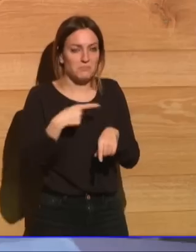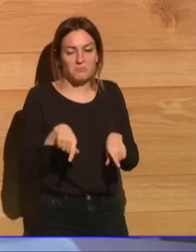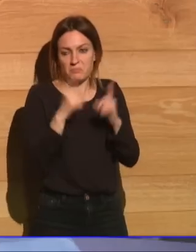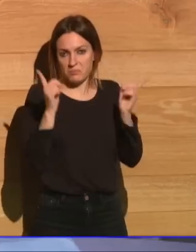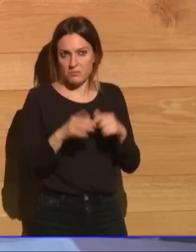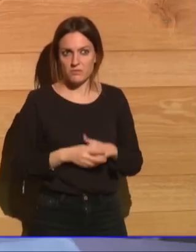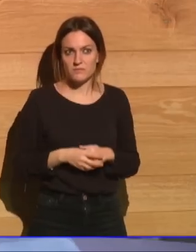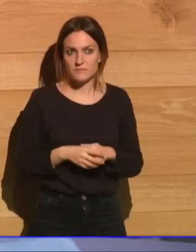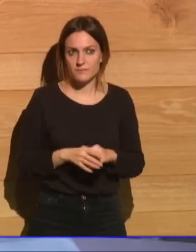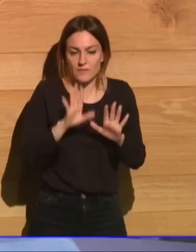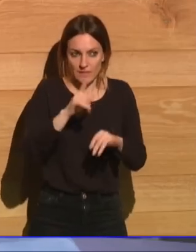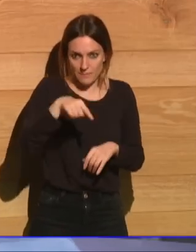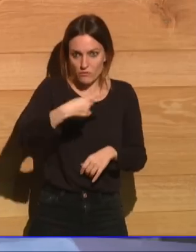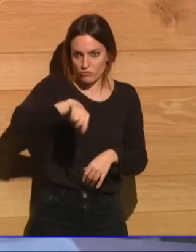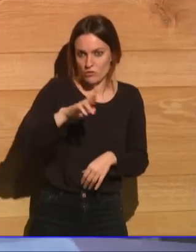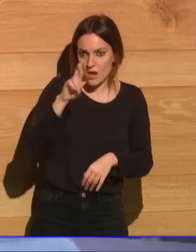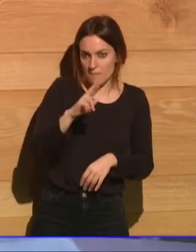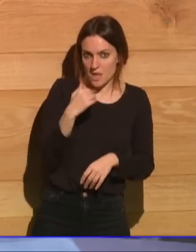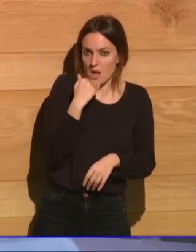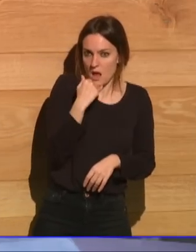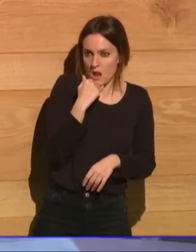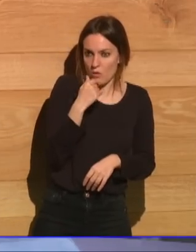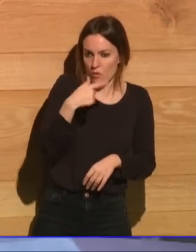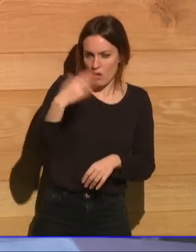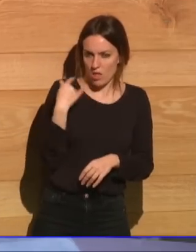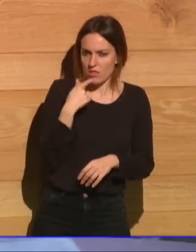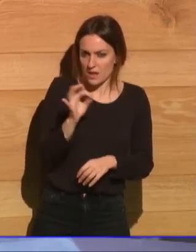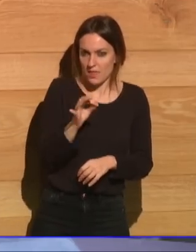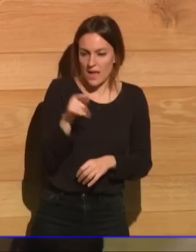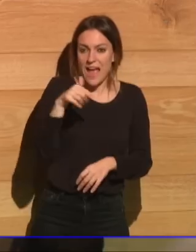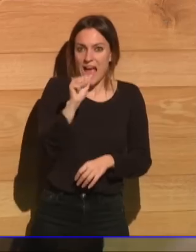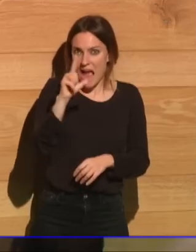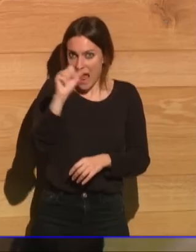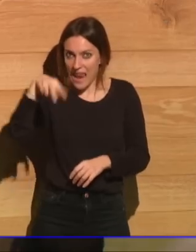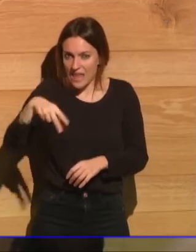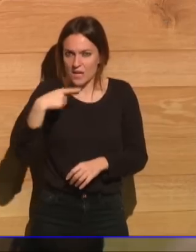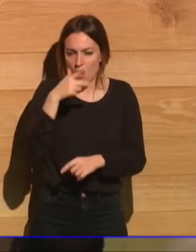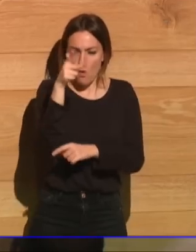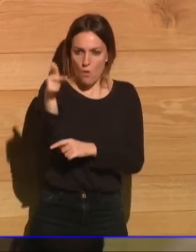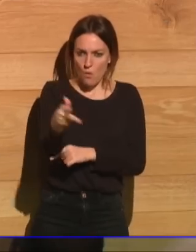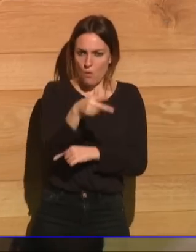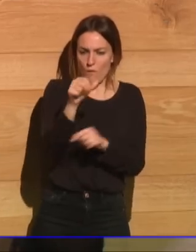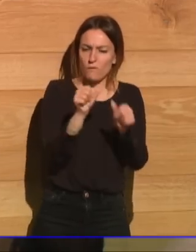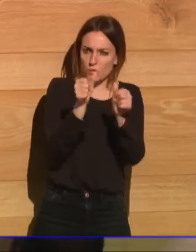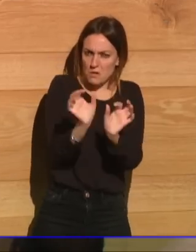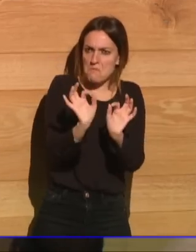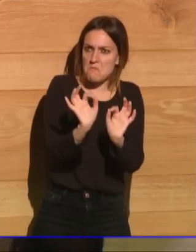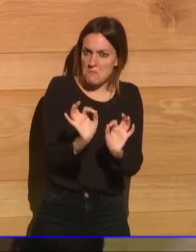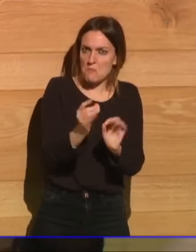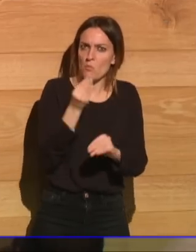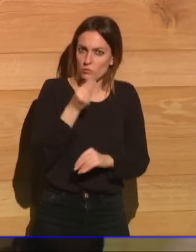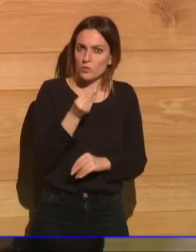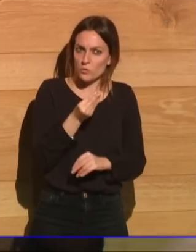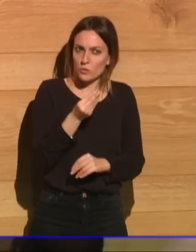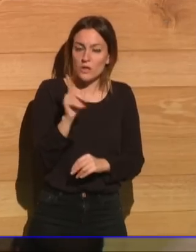a repetir otra cosa que no hemos dicho hasta hace un rato. ¿Cómo rueda Alan Parker? Eso, ahí va yo. O sea, es impresionante cómo rueda Alan Parker. No